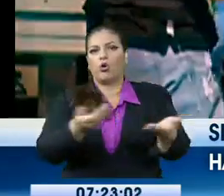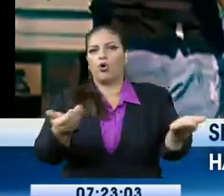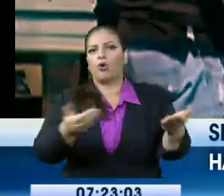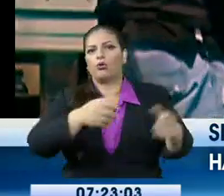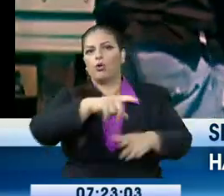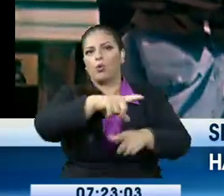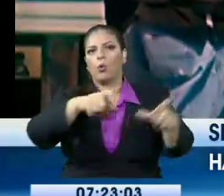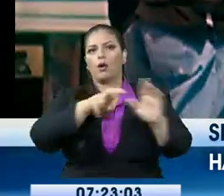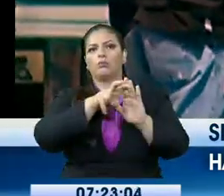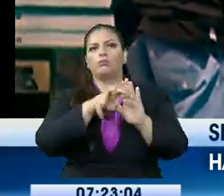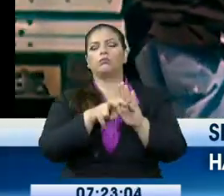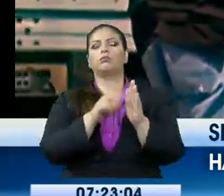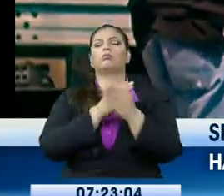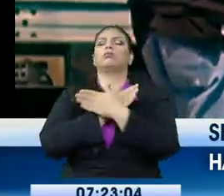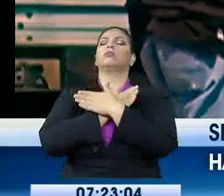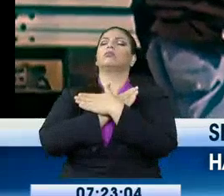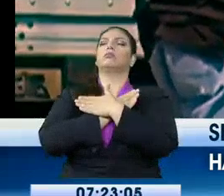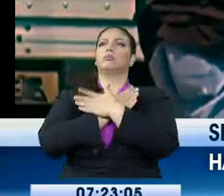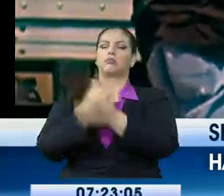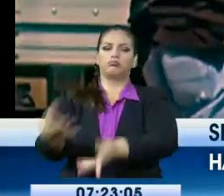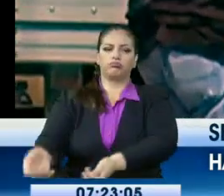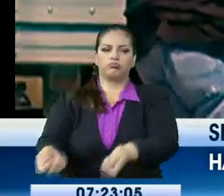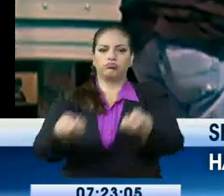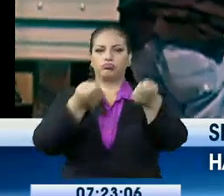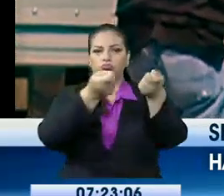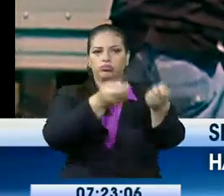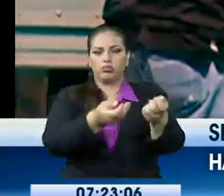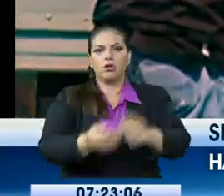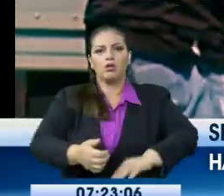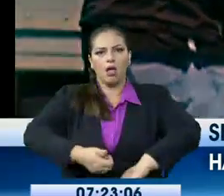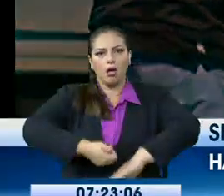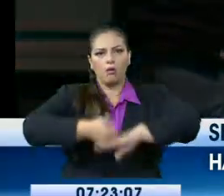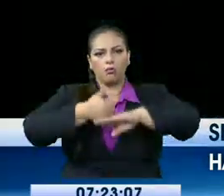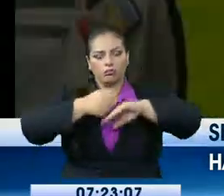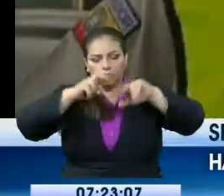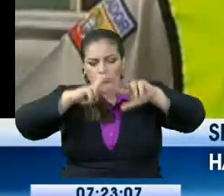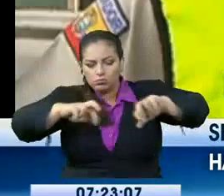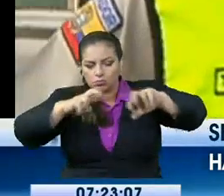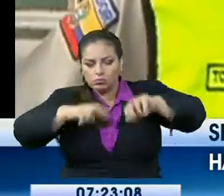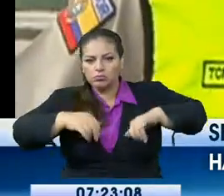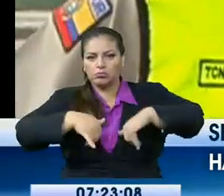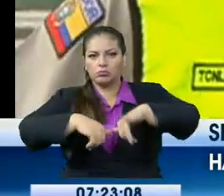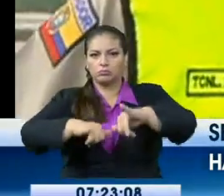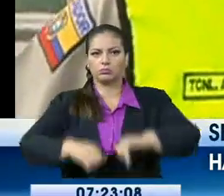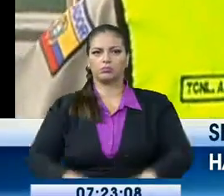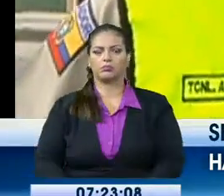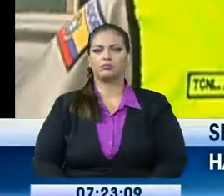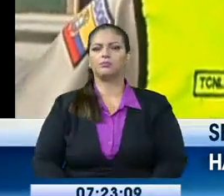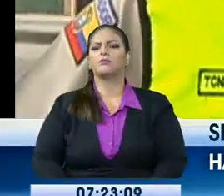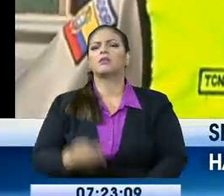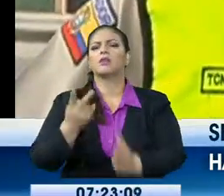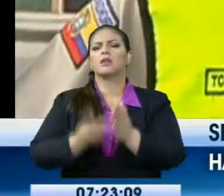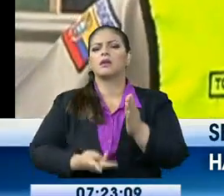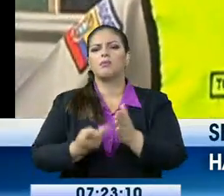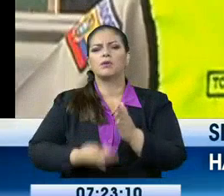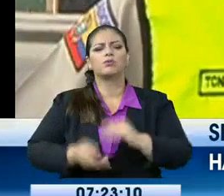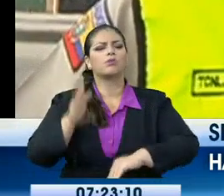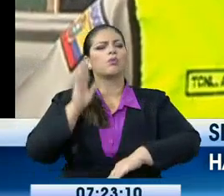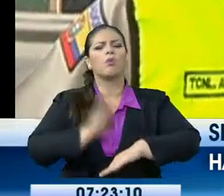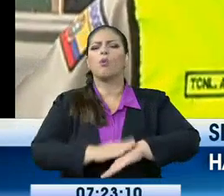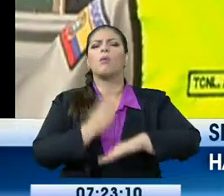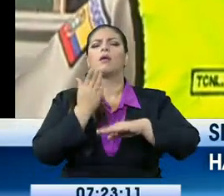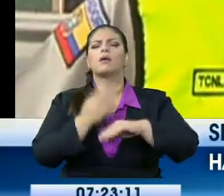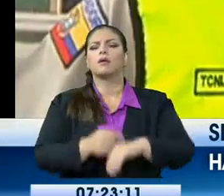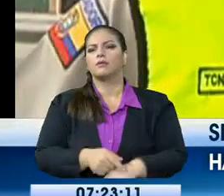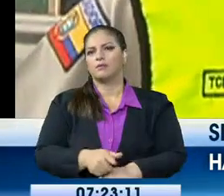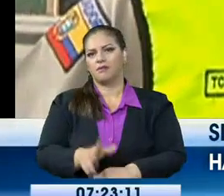las investigaciones correspondientes. En este momento está la causa a determinarse, ¿no? Se está haciendo el procedimiento correspondiente, se está esperando que